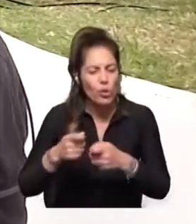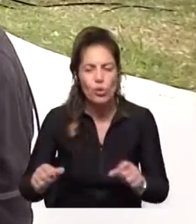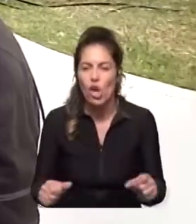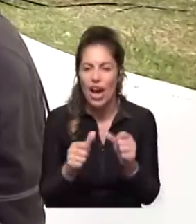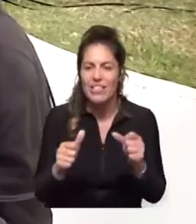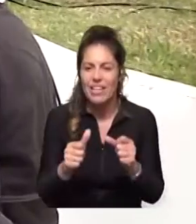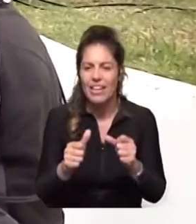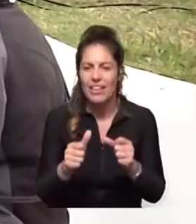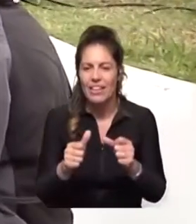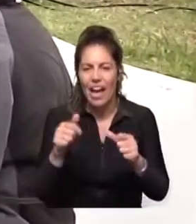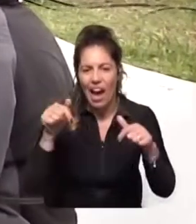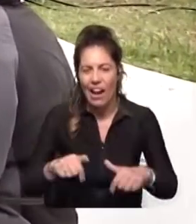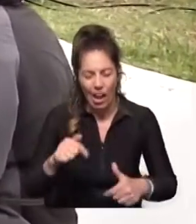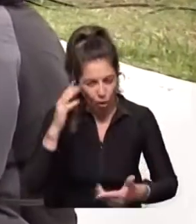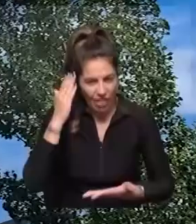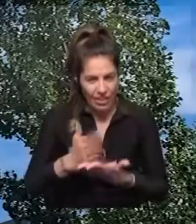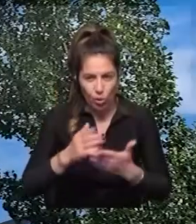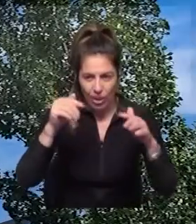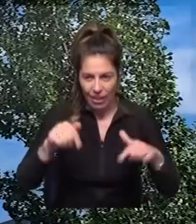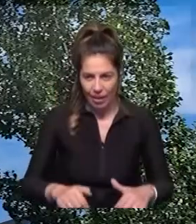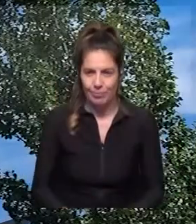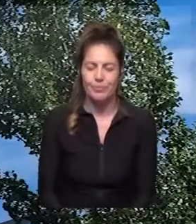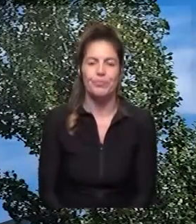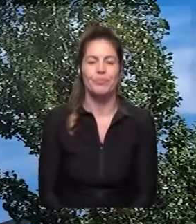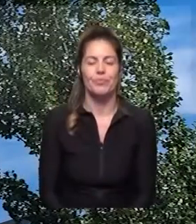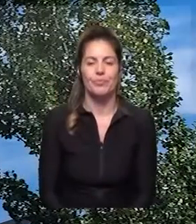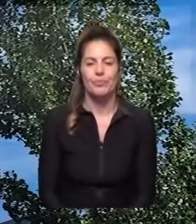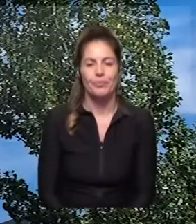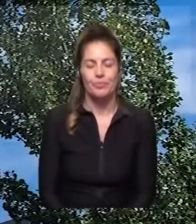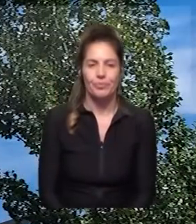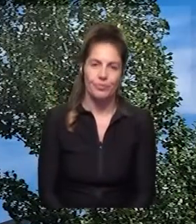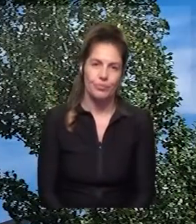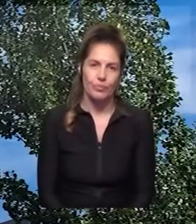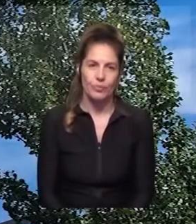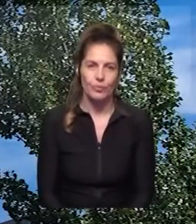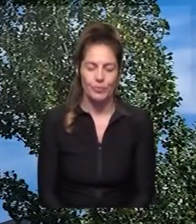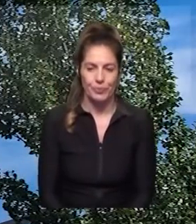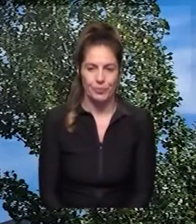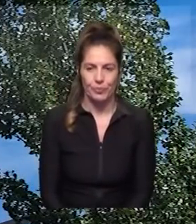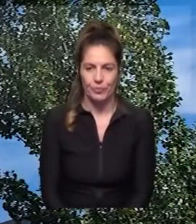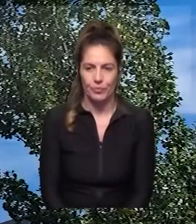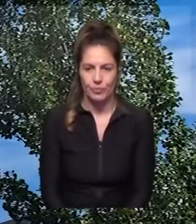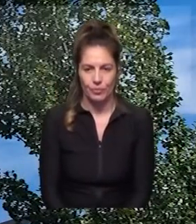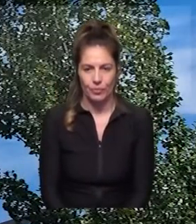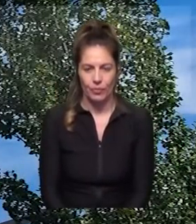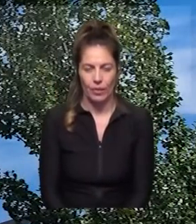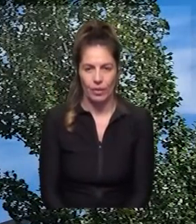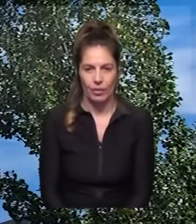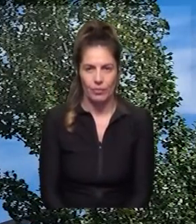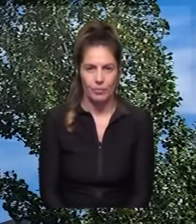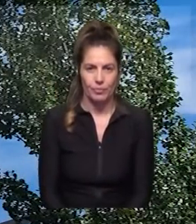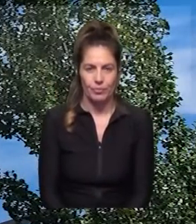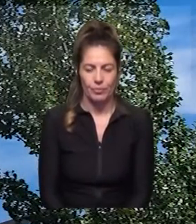con las tiranías locales presenta mercado agrícola de Montevideo en el corazón de un barrio donde